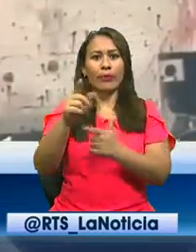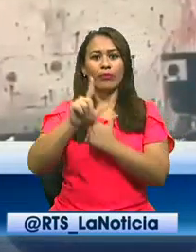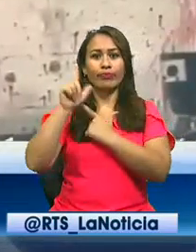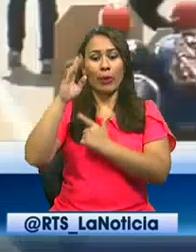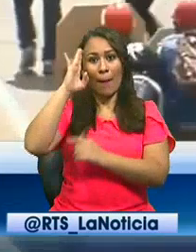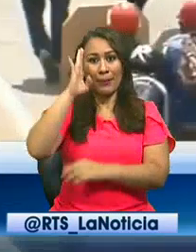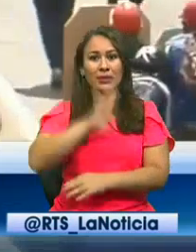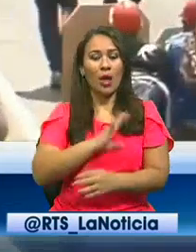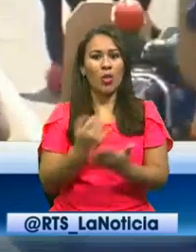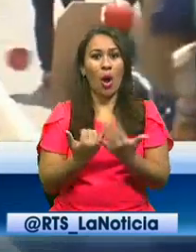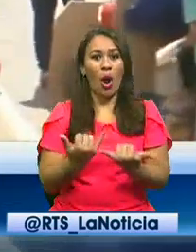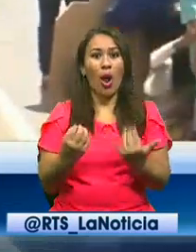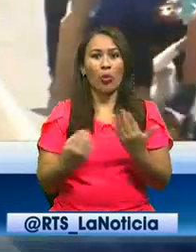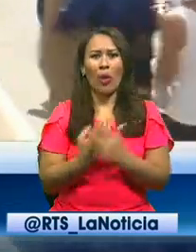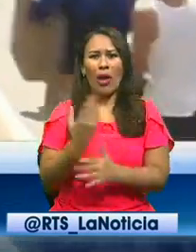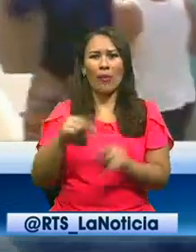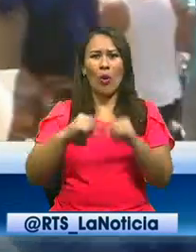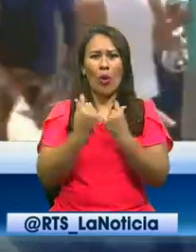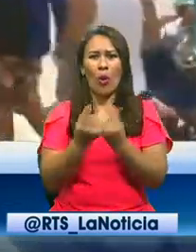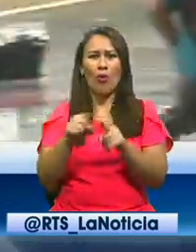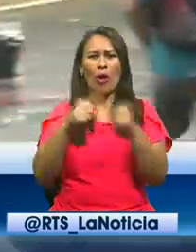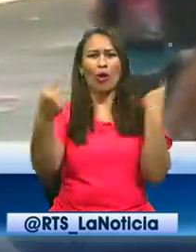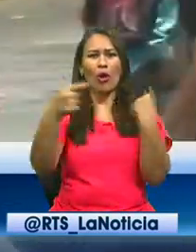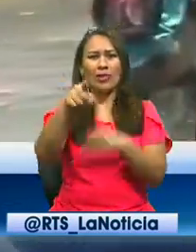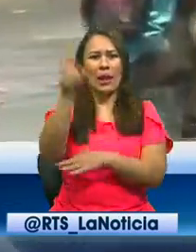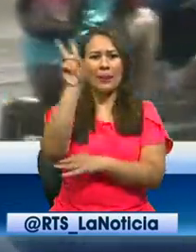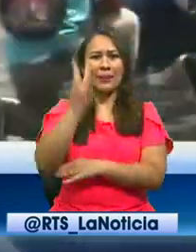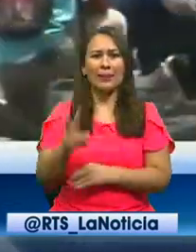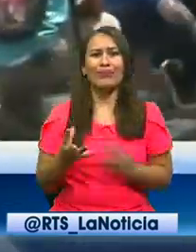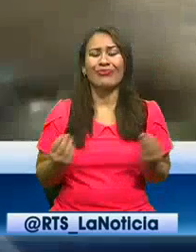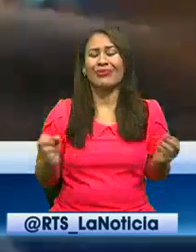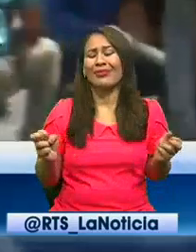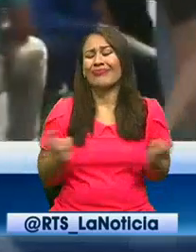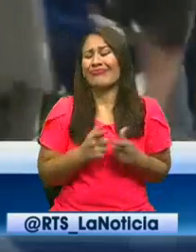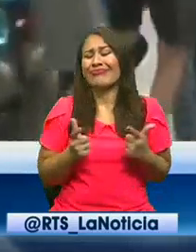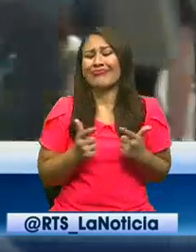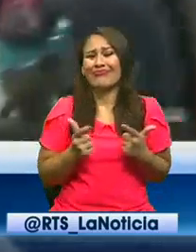nueva jornada de protestas masivas y violencia en Caracas.